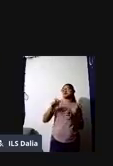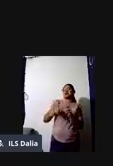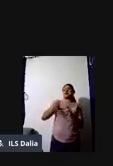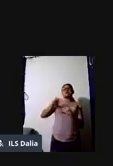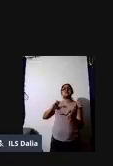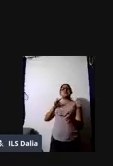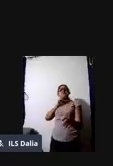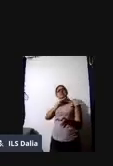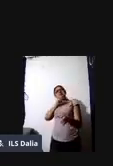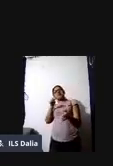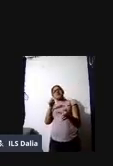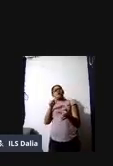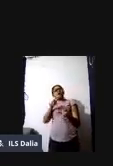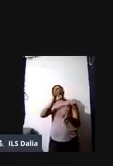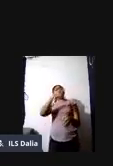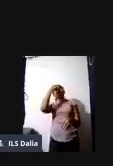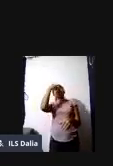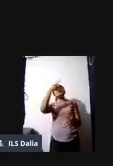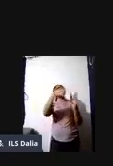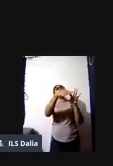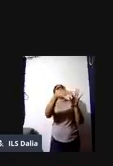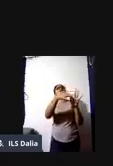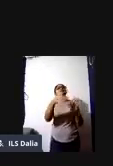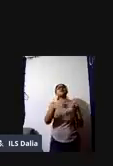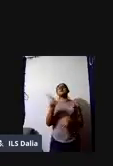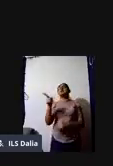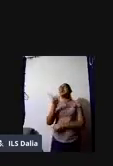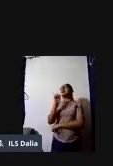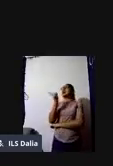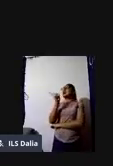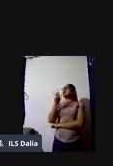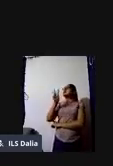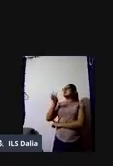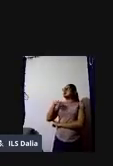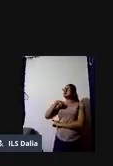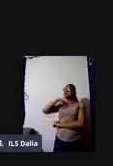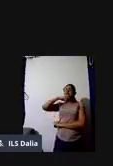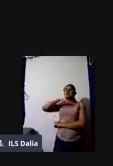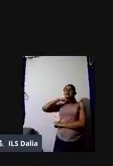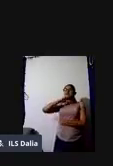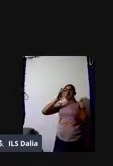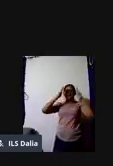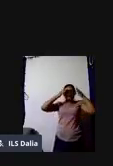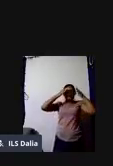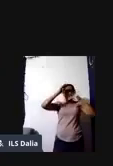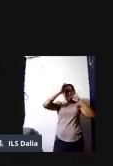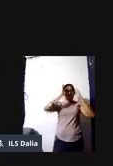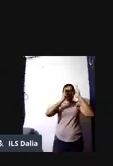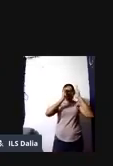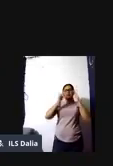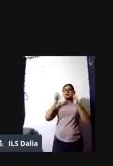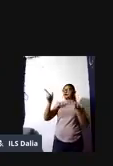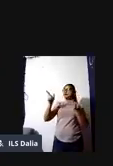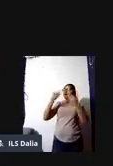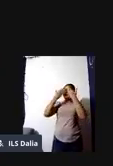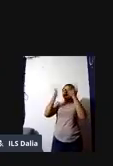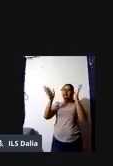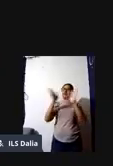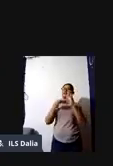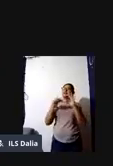como por aquí, ¿no? Y dices, oye, sí es cierto, no lo había visto desde ese punto de vista. Entonces, ayuda